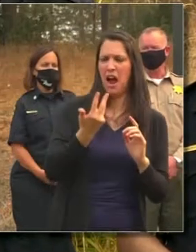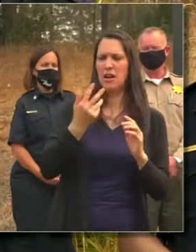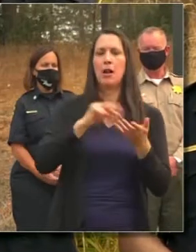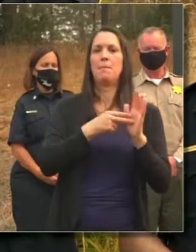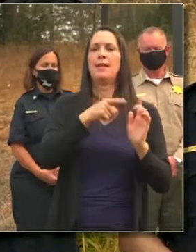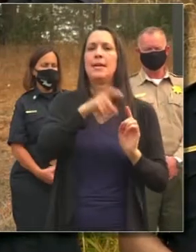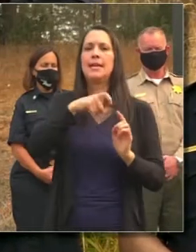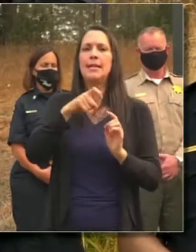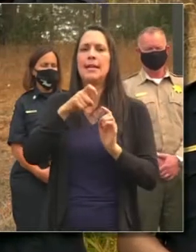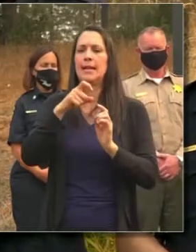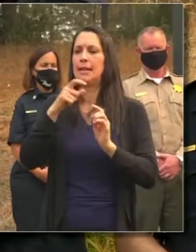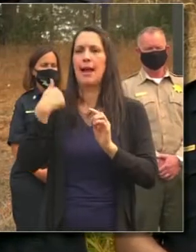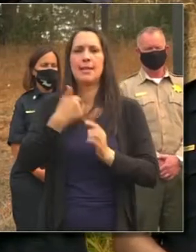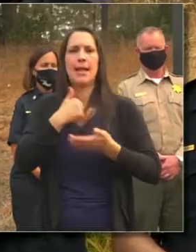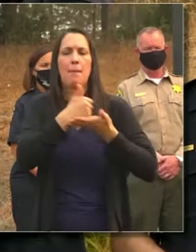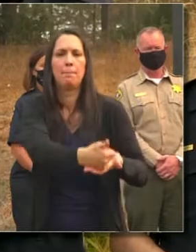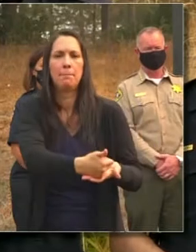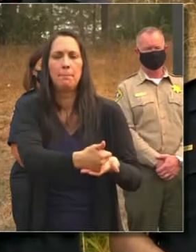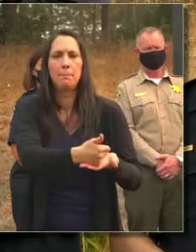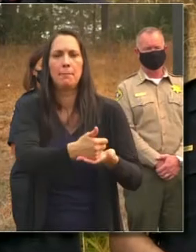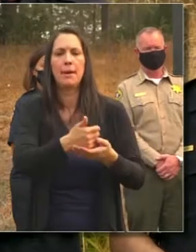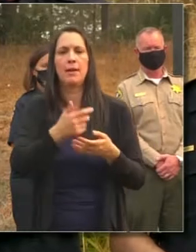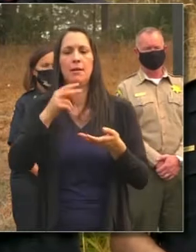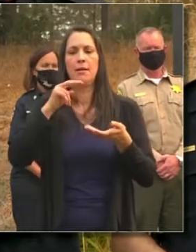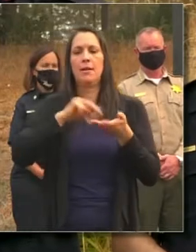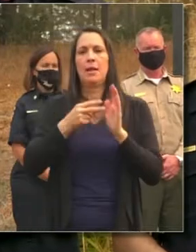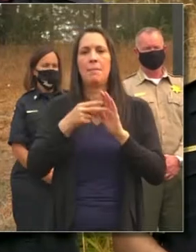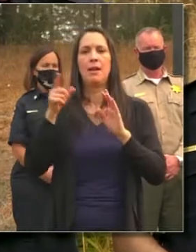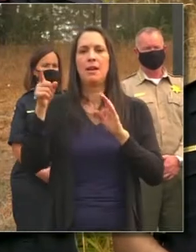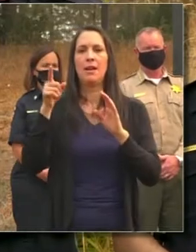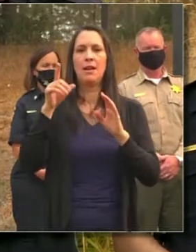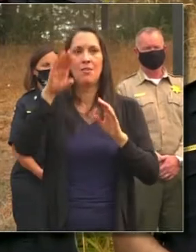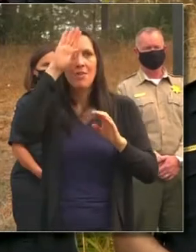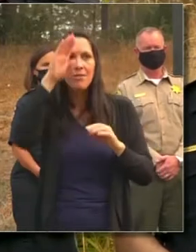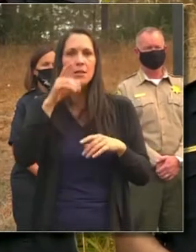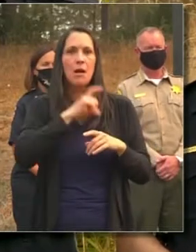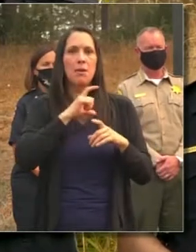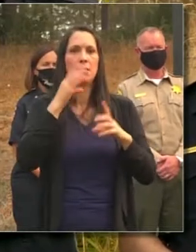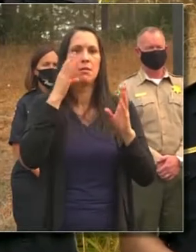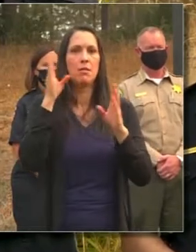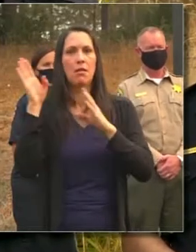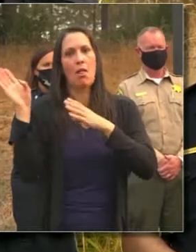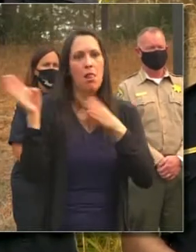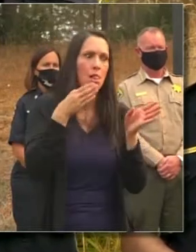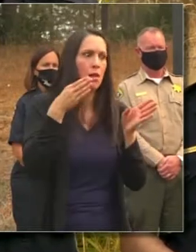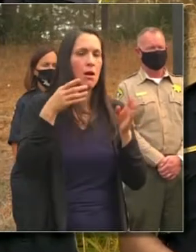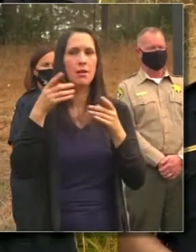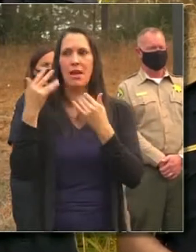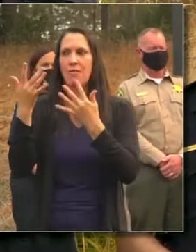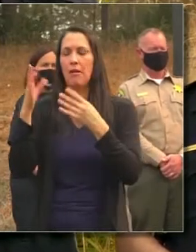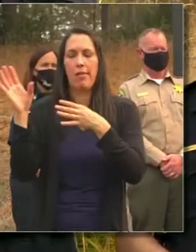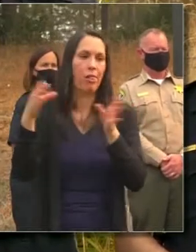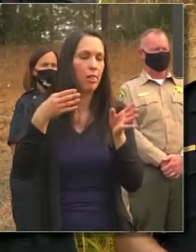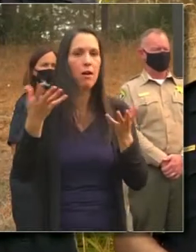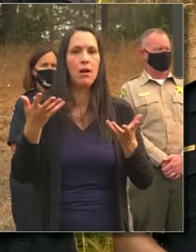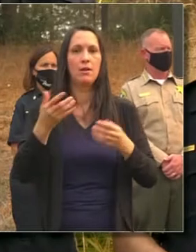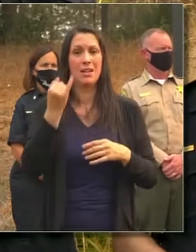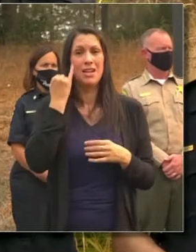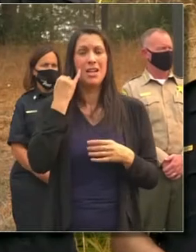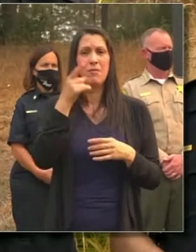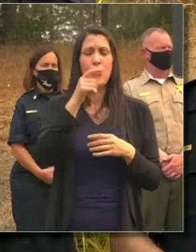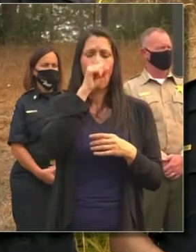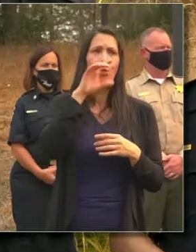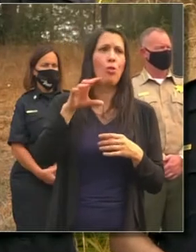lo cual pone al personal de bomberos y de la policía bajo mayor riesgo de lo necesario si usted decide ignorar